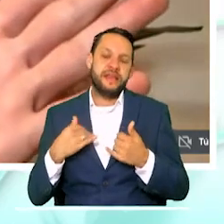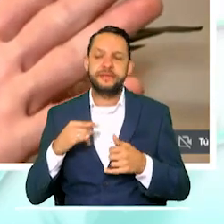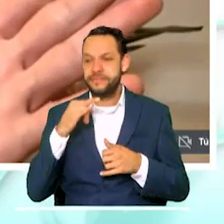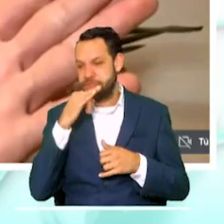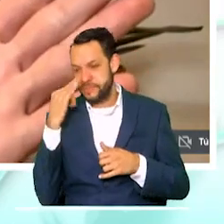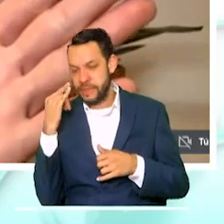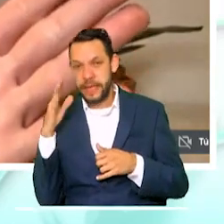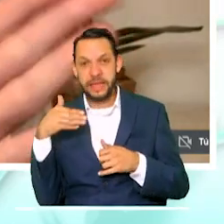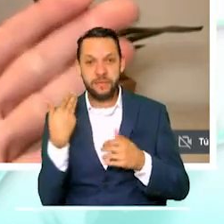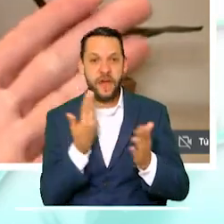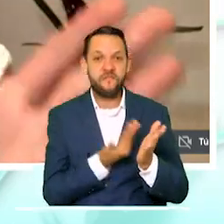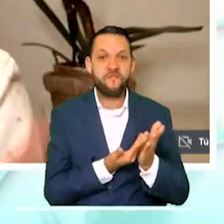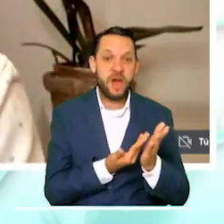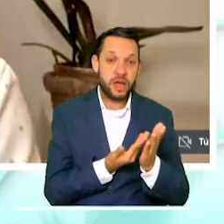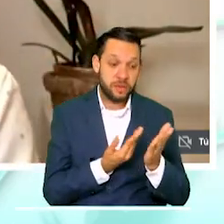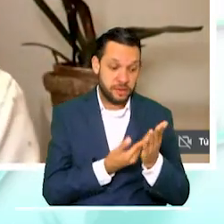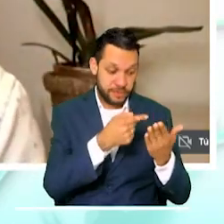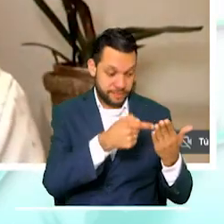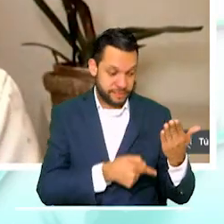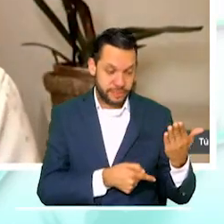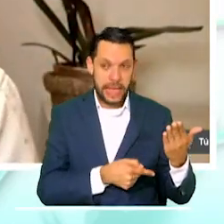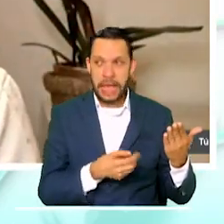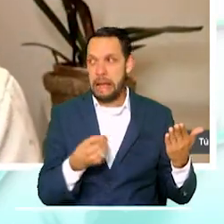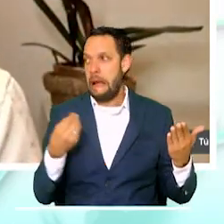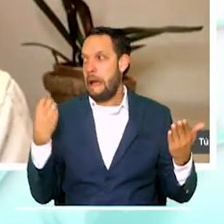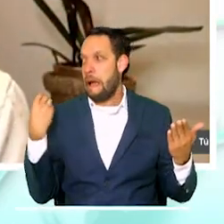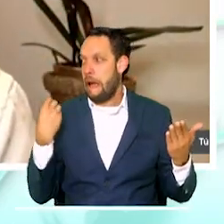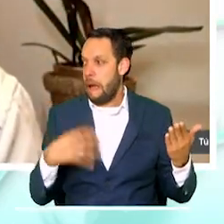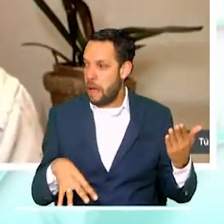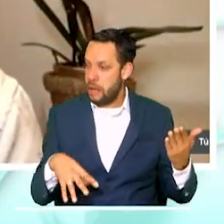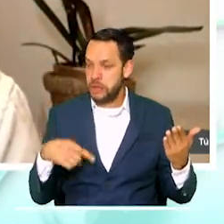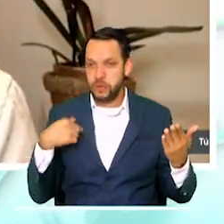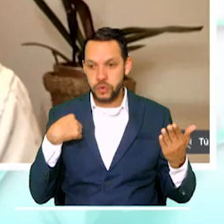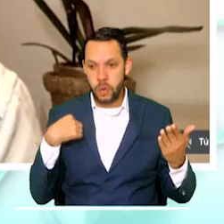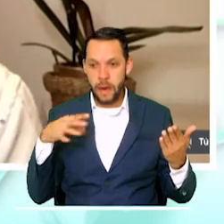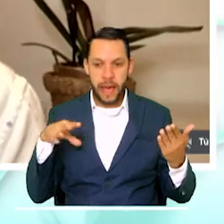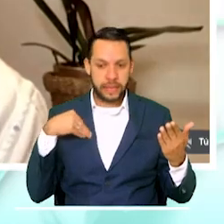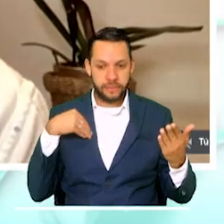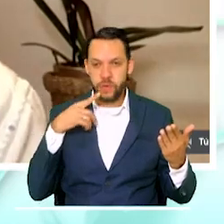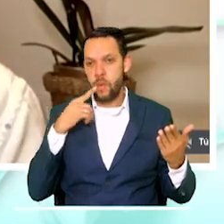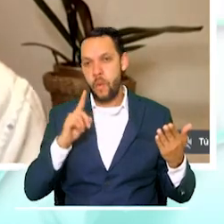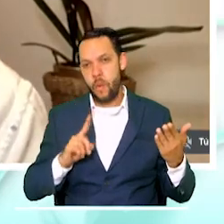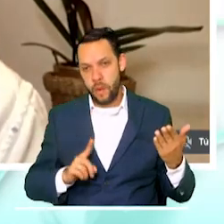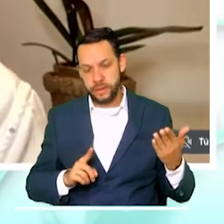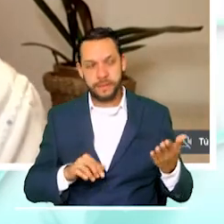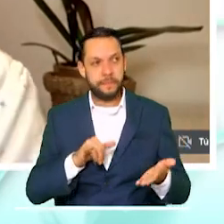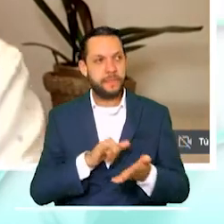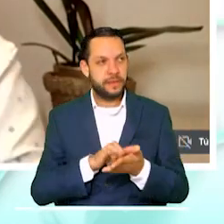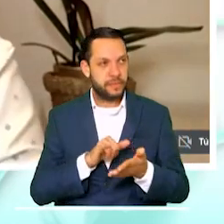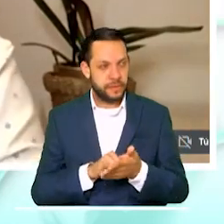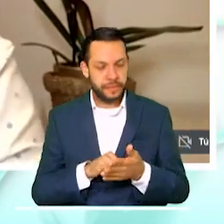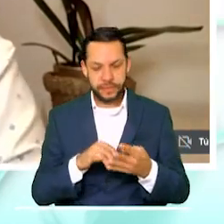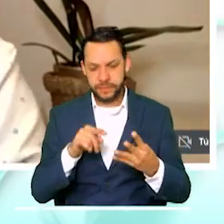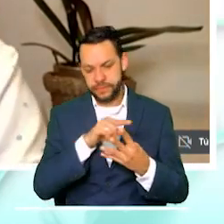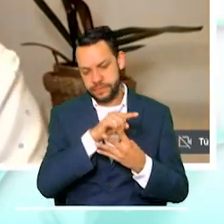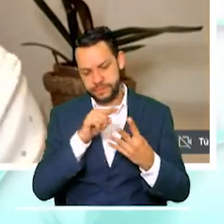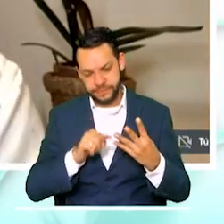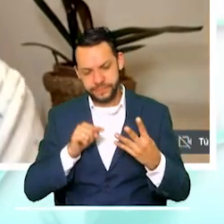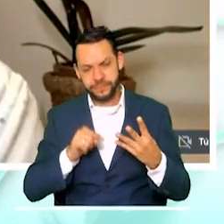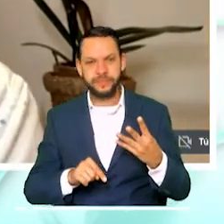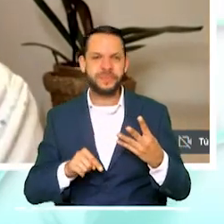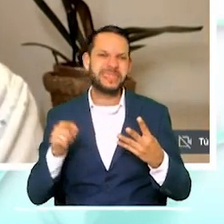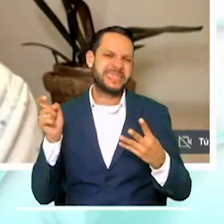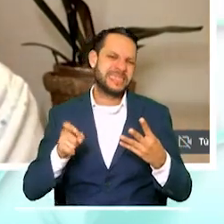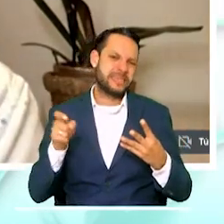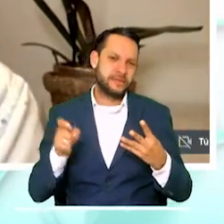energía, ahí es cuando la mente empieza a decir, esto yo no lo acepto. Entonces quiero que estén atentos a cuatro